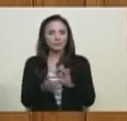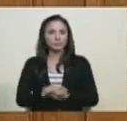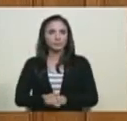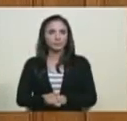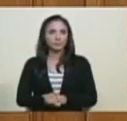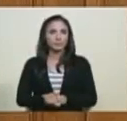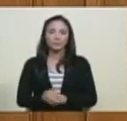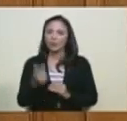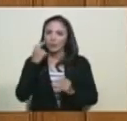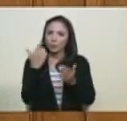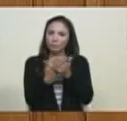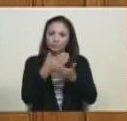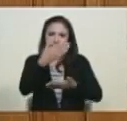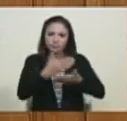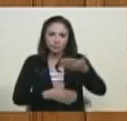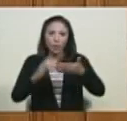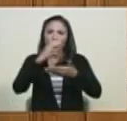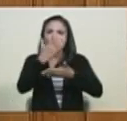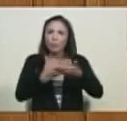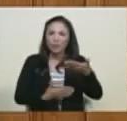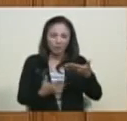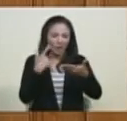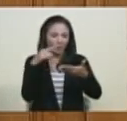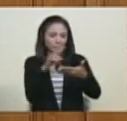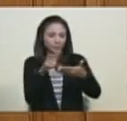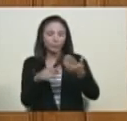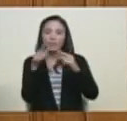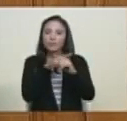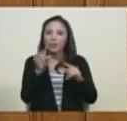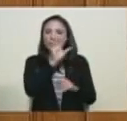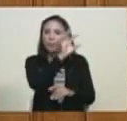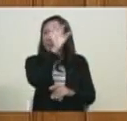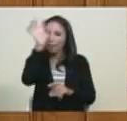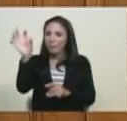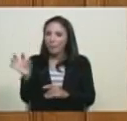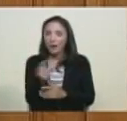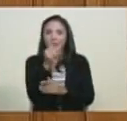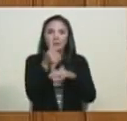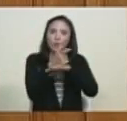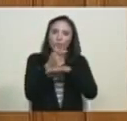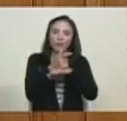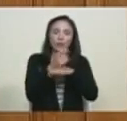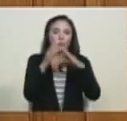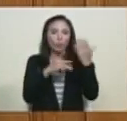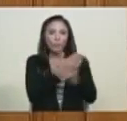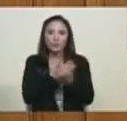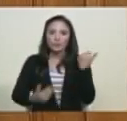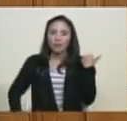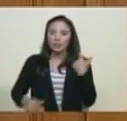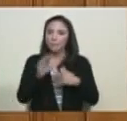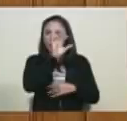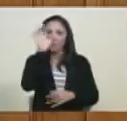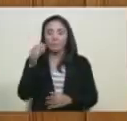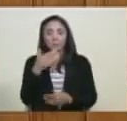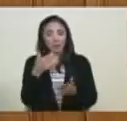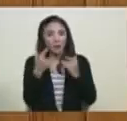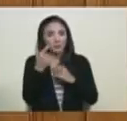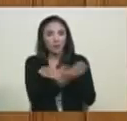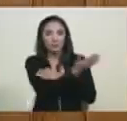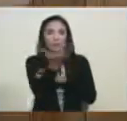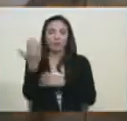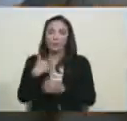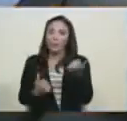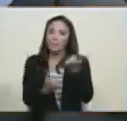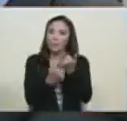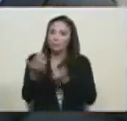He visto los comunicados de casi todos los gobiernos y organismos del mundo. Les doy las gracias a gobiernos y organismos internacionales por toda